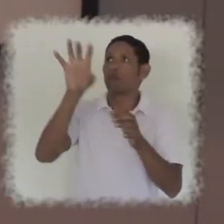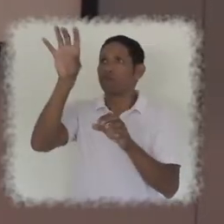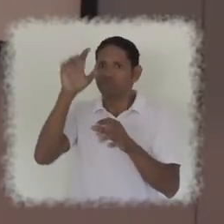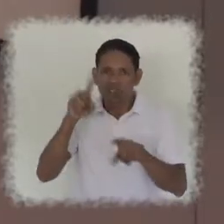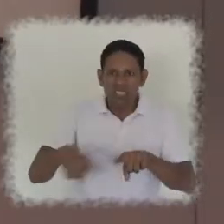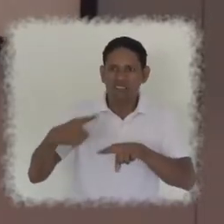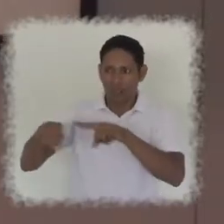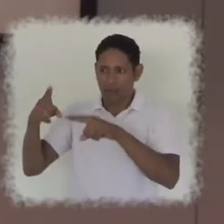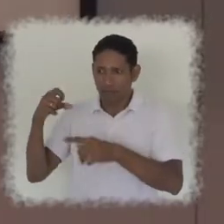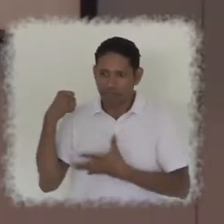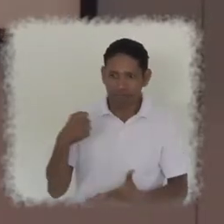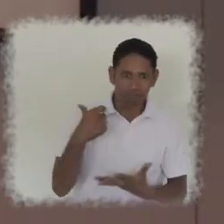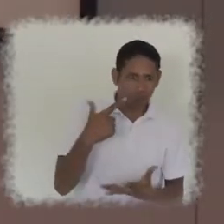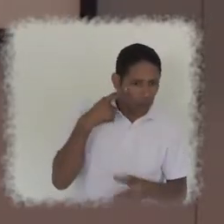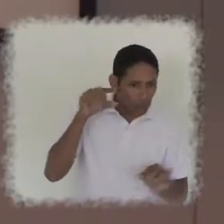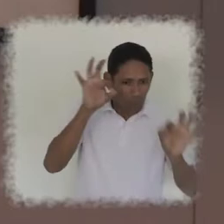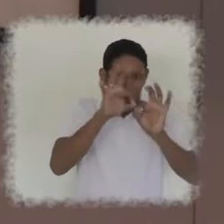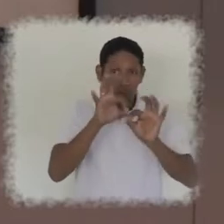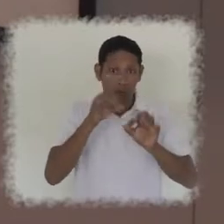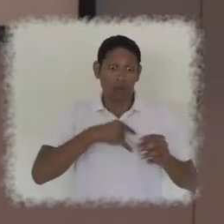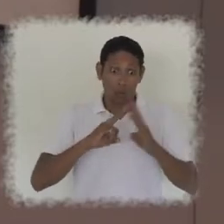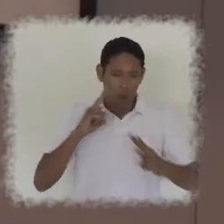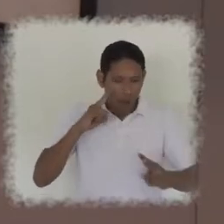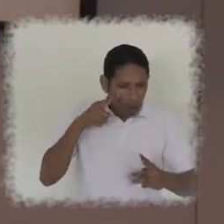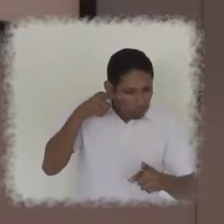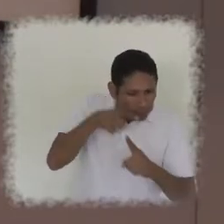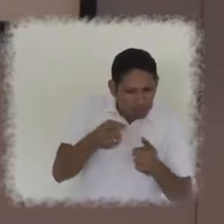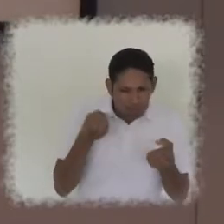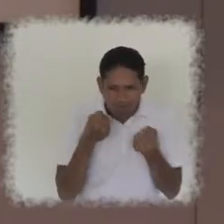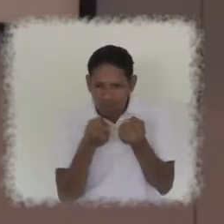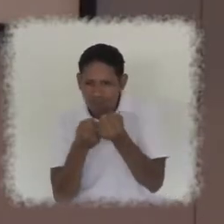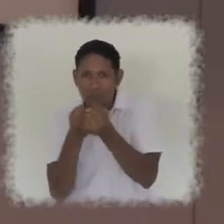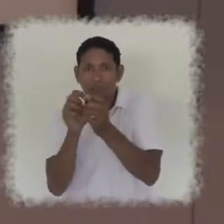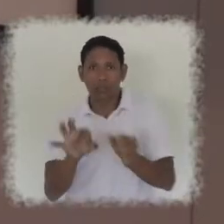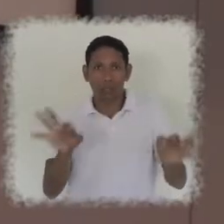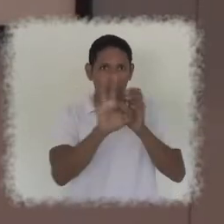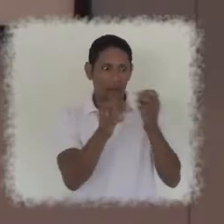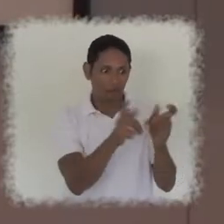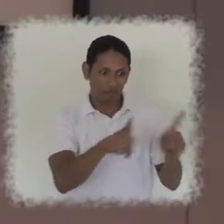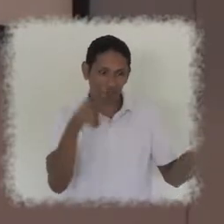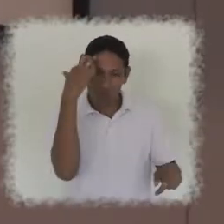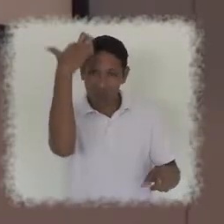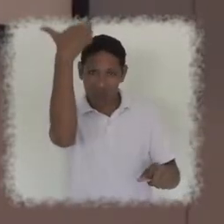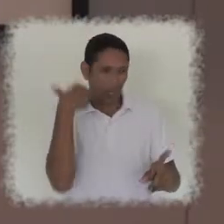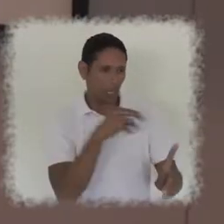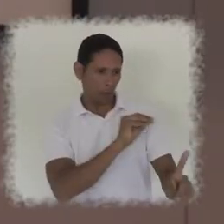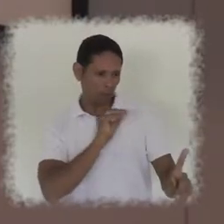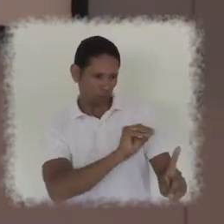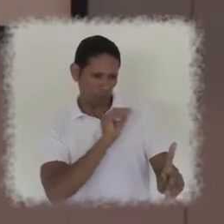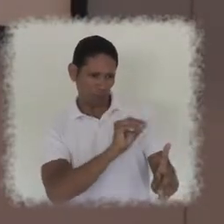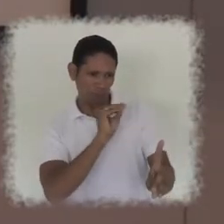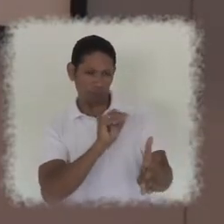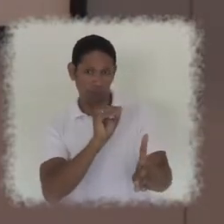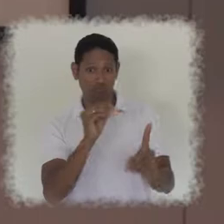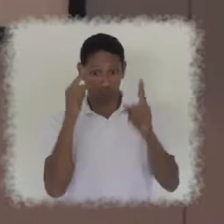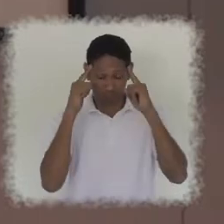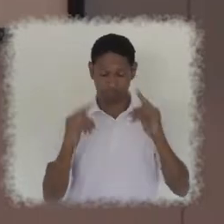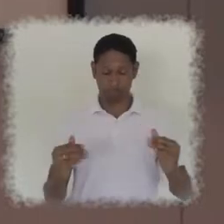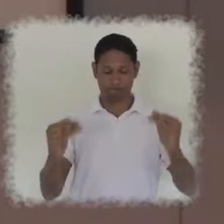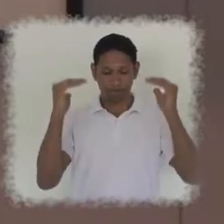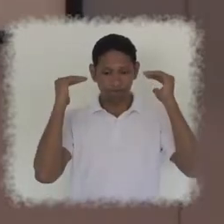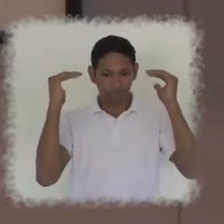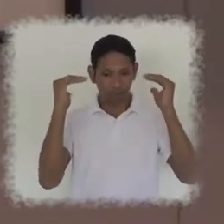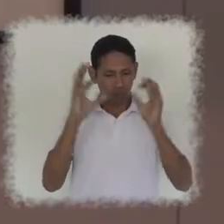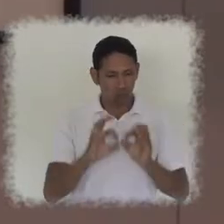poder traer los recursos. Y esa es la apuesta que está haciendo la Universidad del Magdalena, de formar profesionales